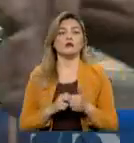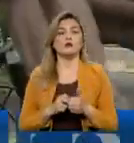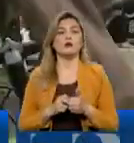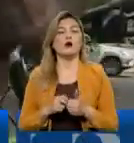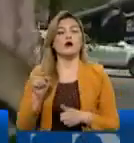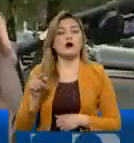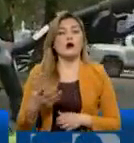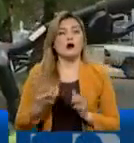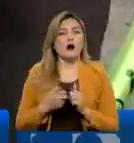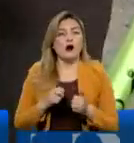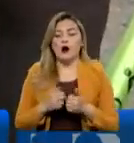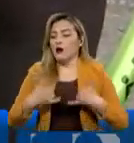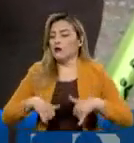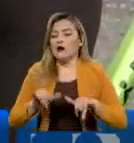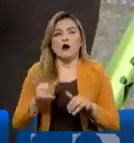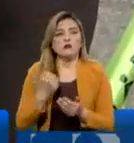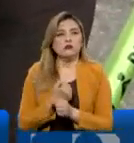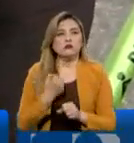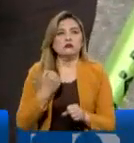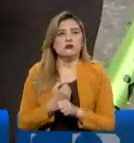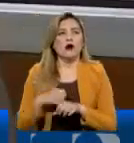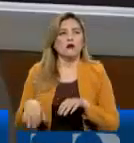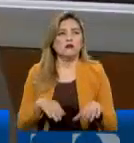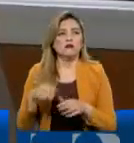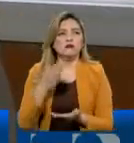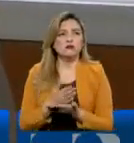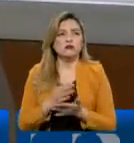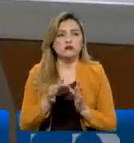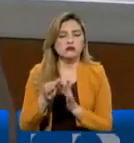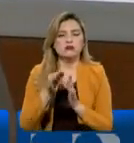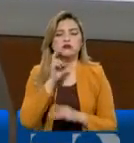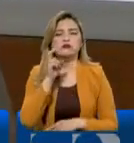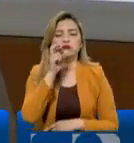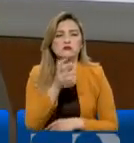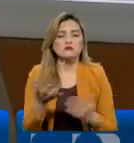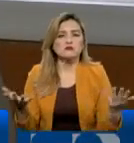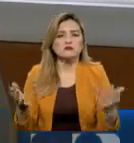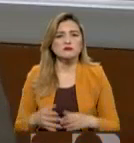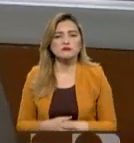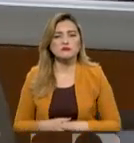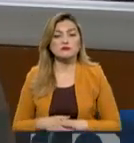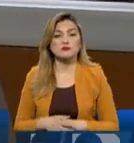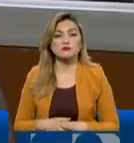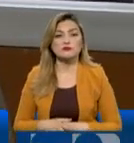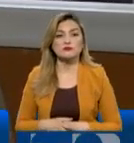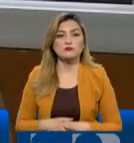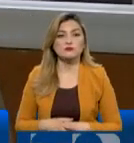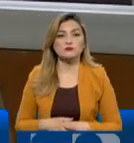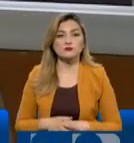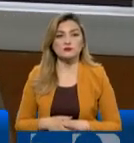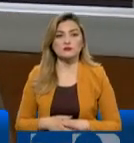subsistir porque su actividad continúa completamente paralizada. Los guías de turismo aún no tenemos una